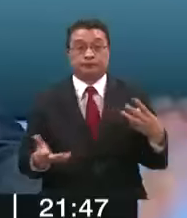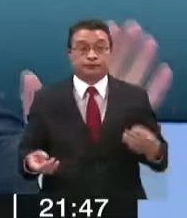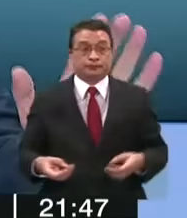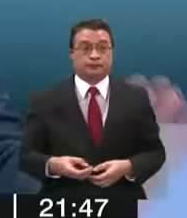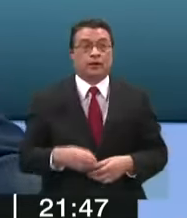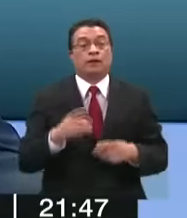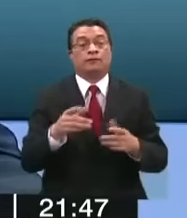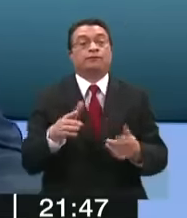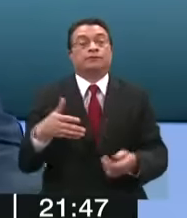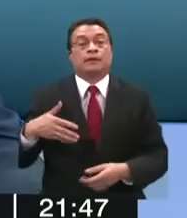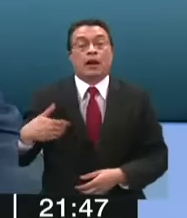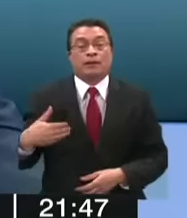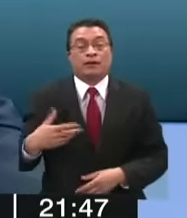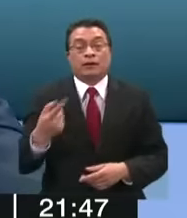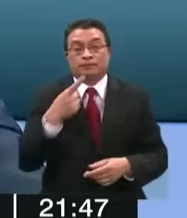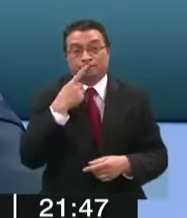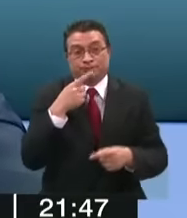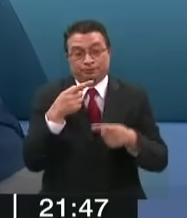Francisco Vial, lamentablemente nos quedaban